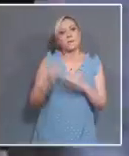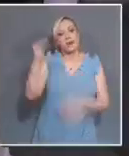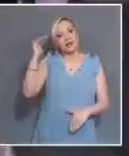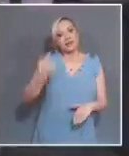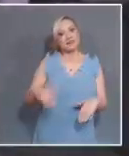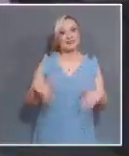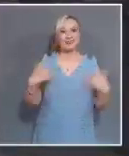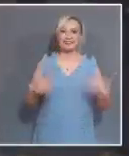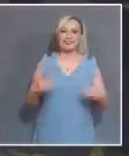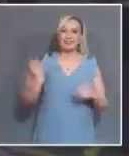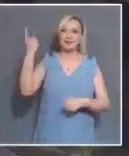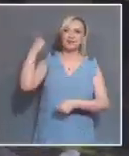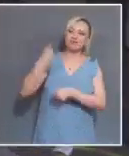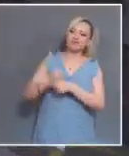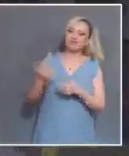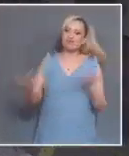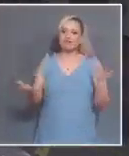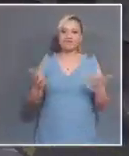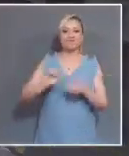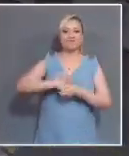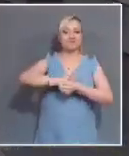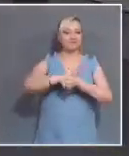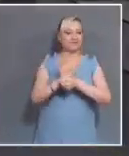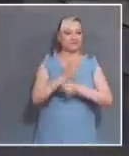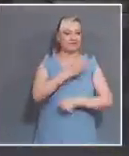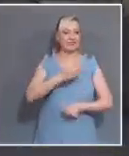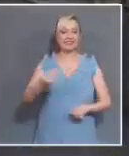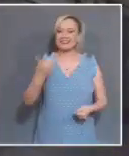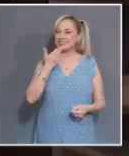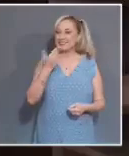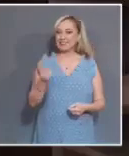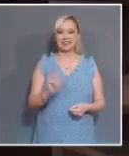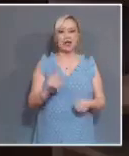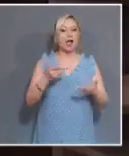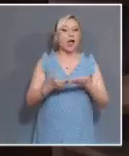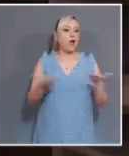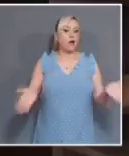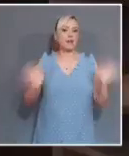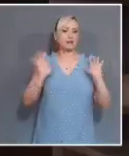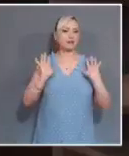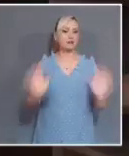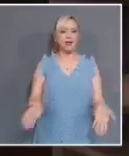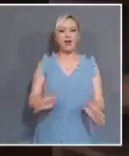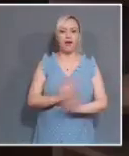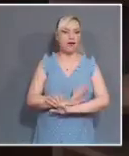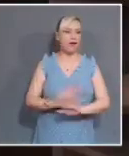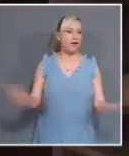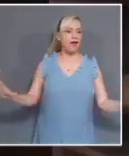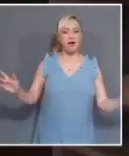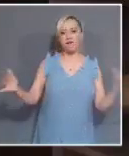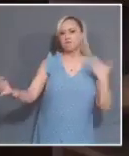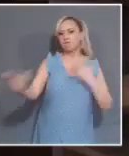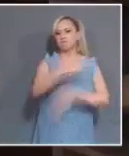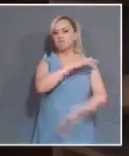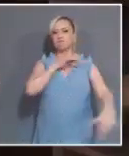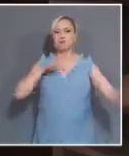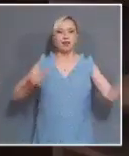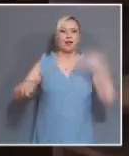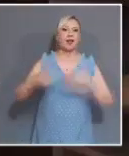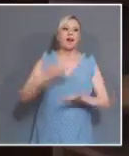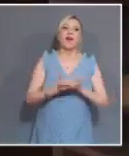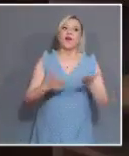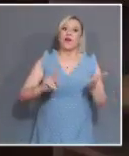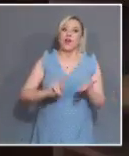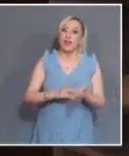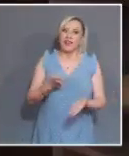pues la pandemia de COVID-19 dejó de ser una emergencia. Después de pandemia nos estamos recuperando, a